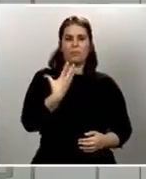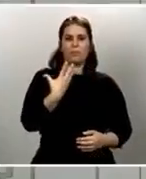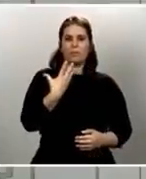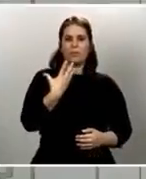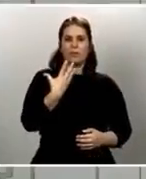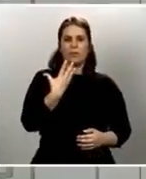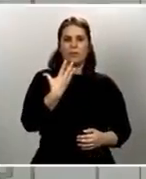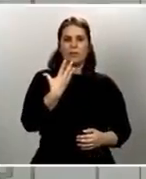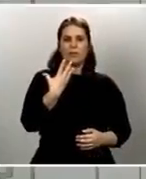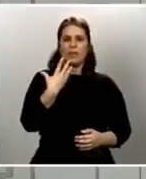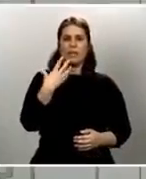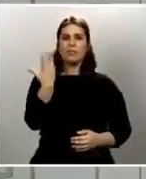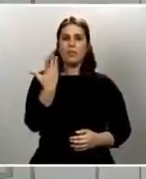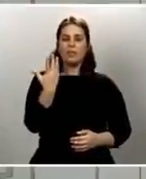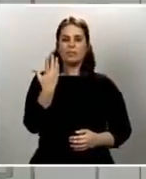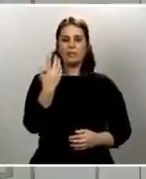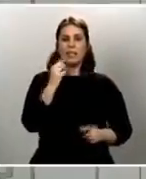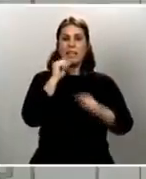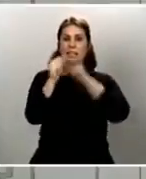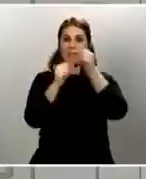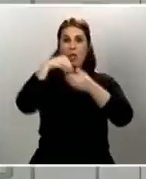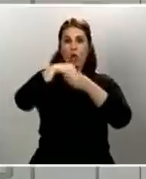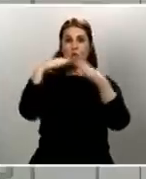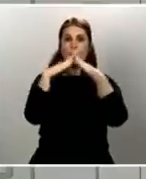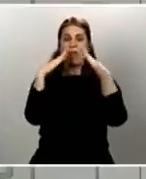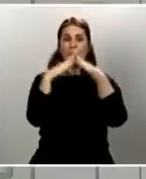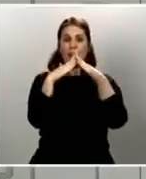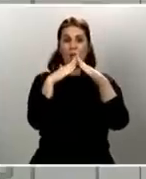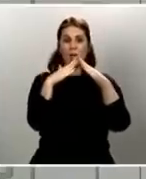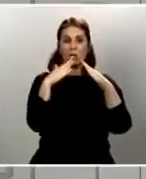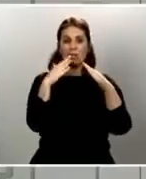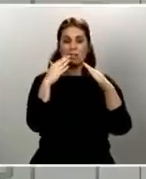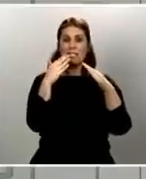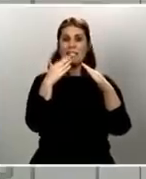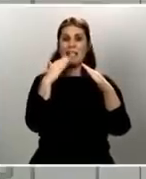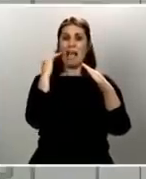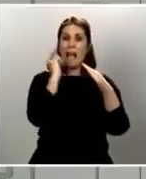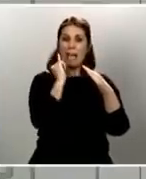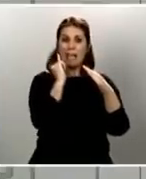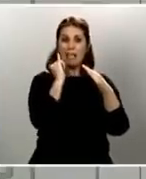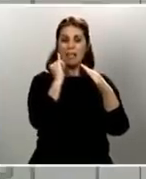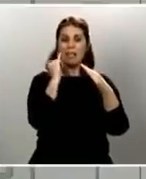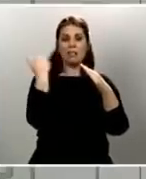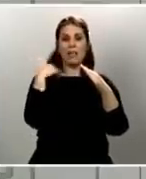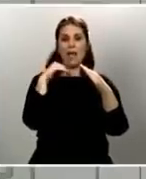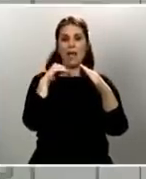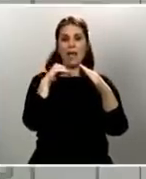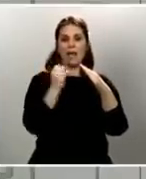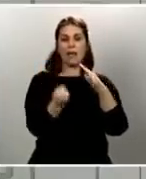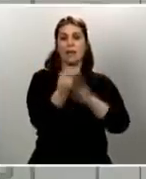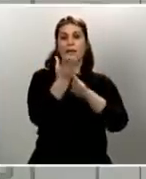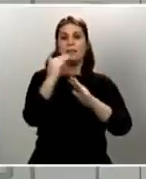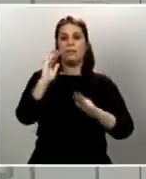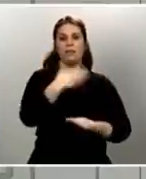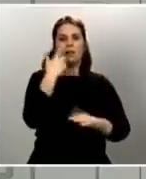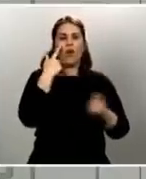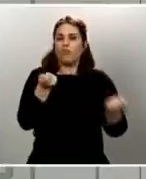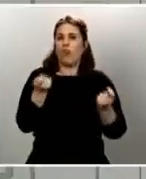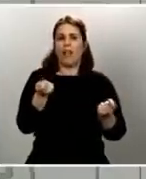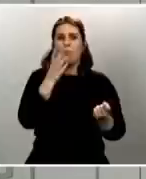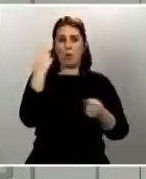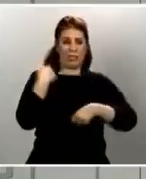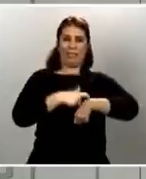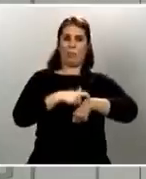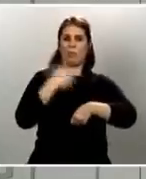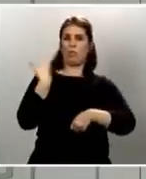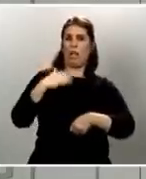ámbito domiciliario, se se ha producido, já non se está produciendo. Já se ha controlado. Pero non temos certeza. Con lo cual,